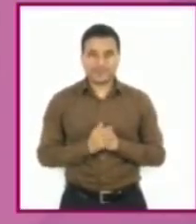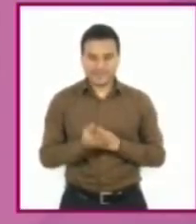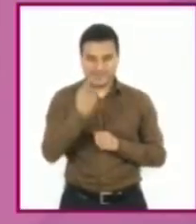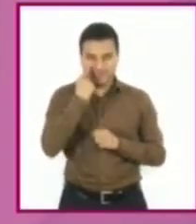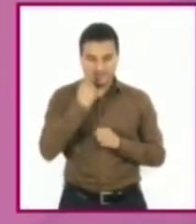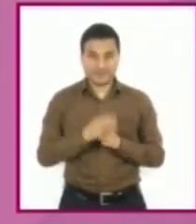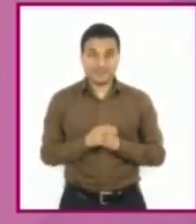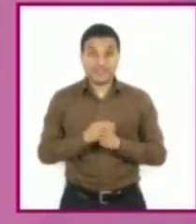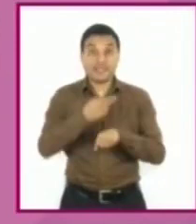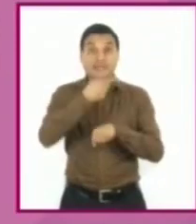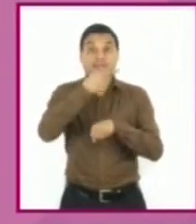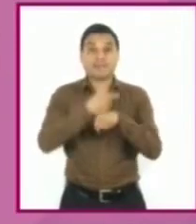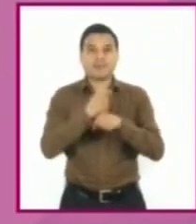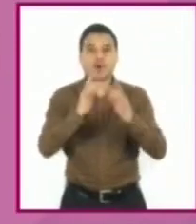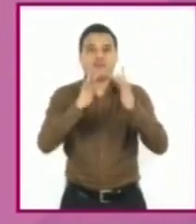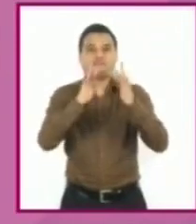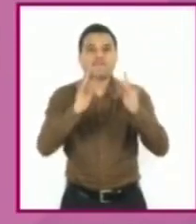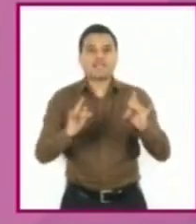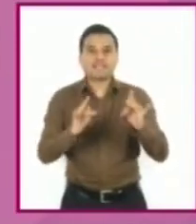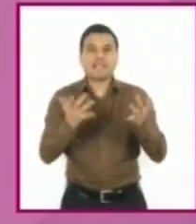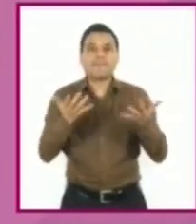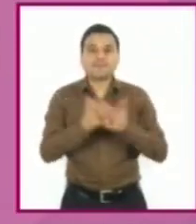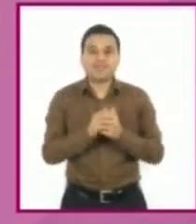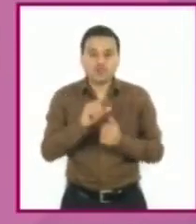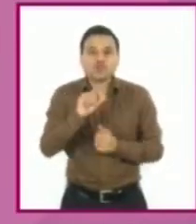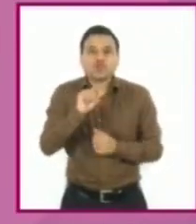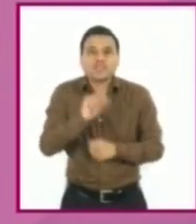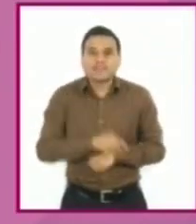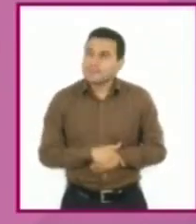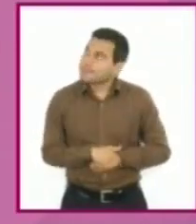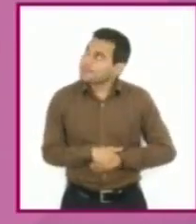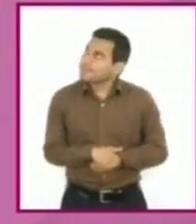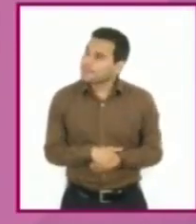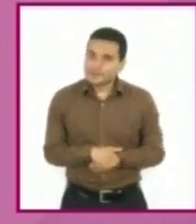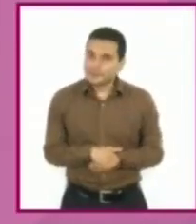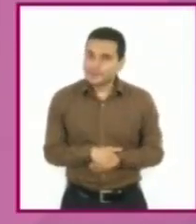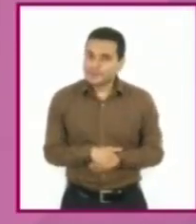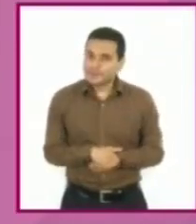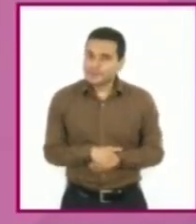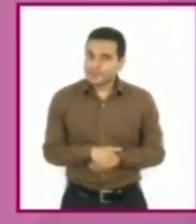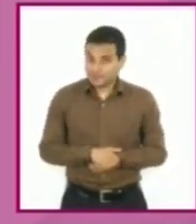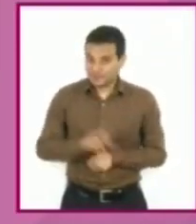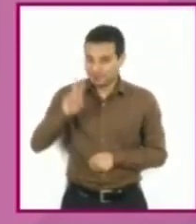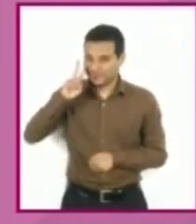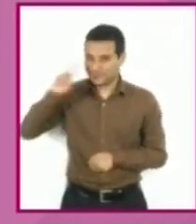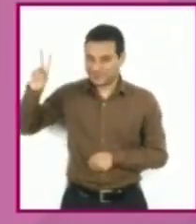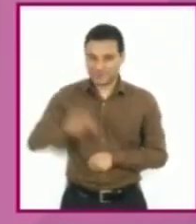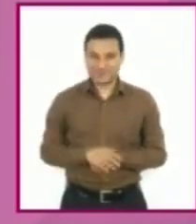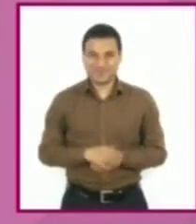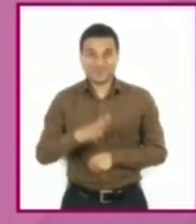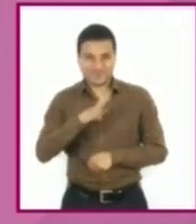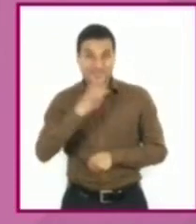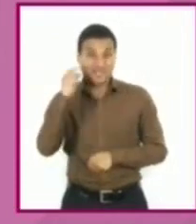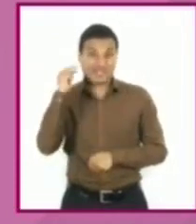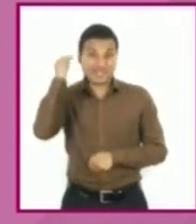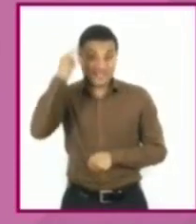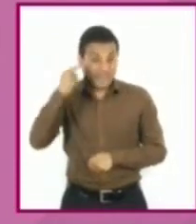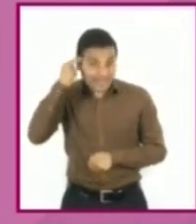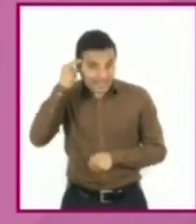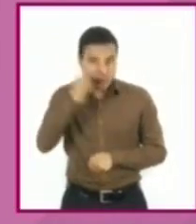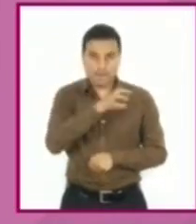primero a Francia en Europa de la segunda mitad del siglo XVIII. Vemos los diferentes reinos y reyes